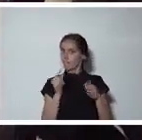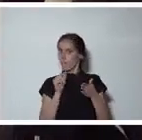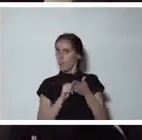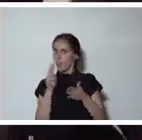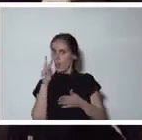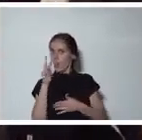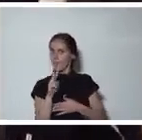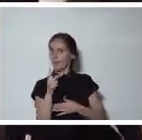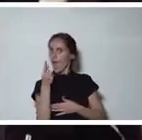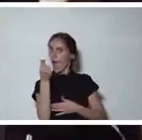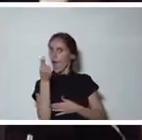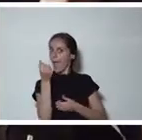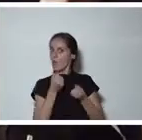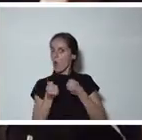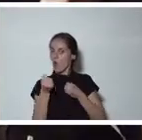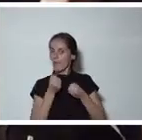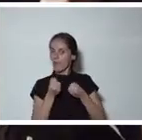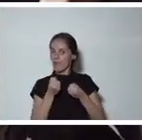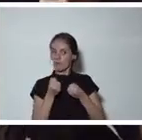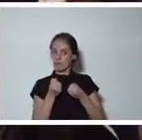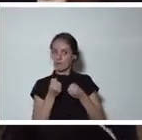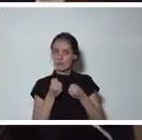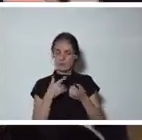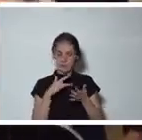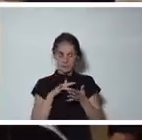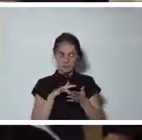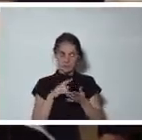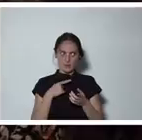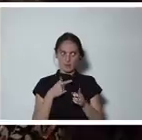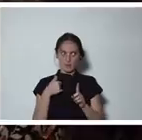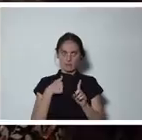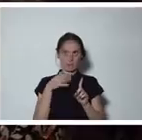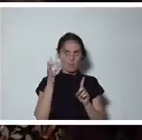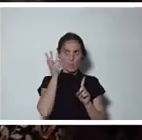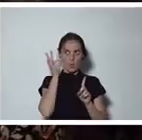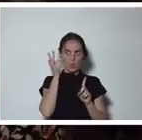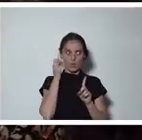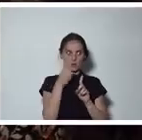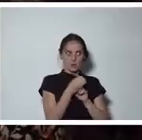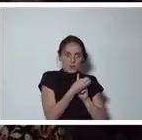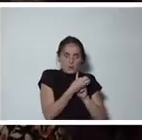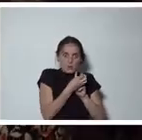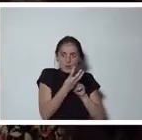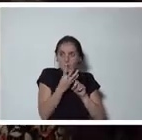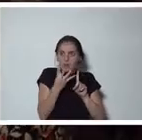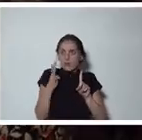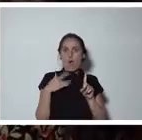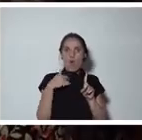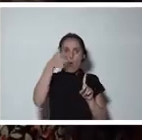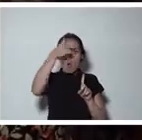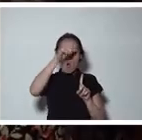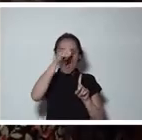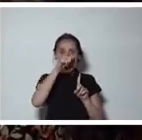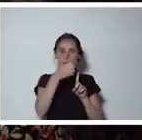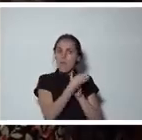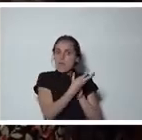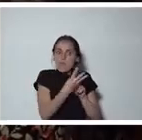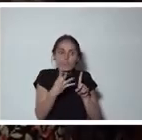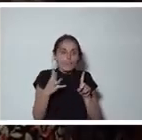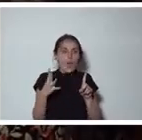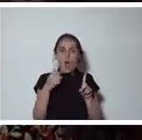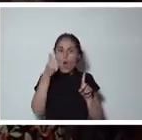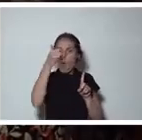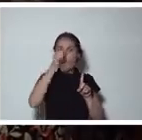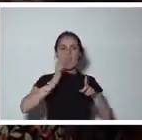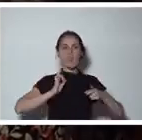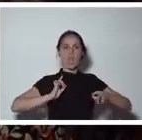que podría decir mucho te ve rodeada de hombres directivos por doquier y la igualdad está muchísimo más lejos